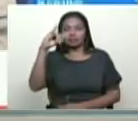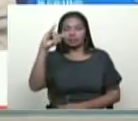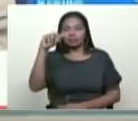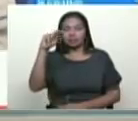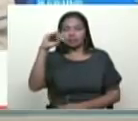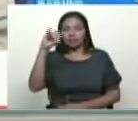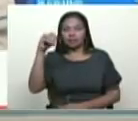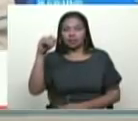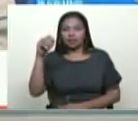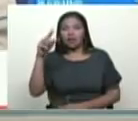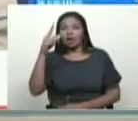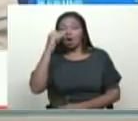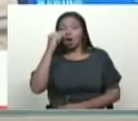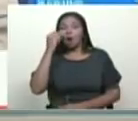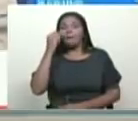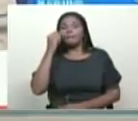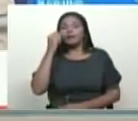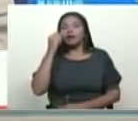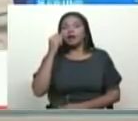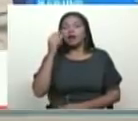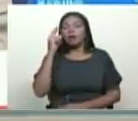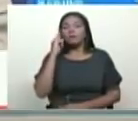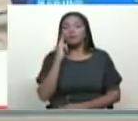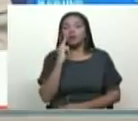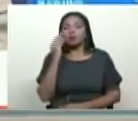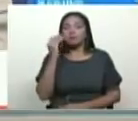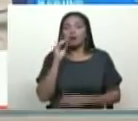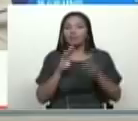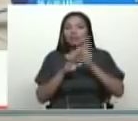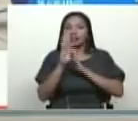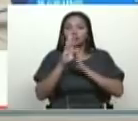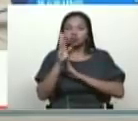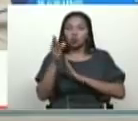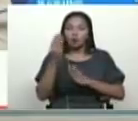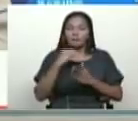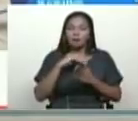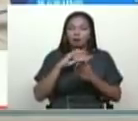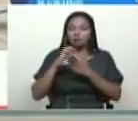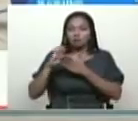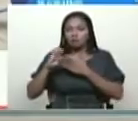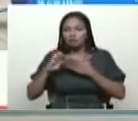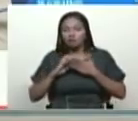La tomó de Bolívar y desarrolló una estrategia que